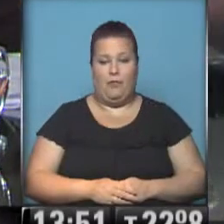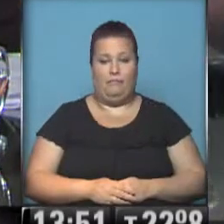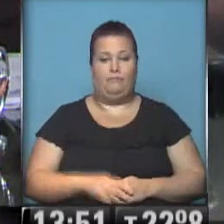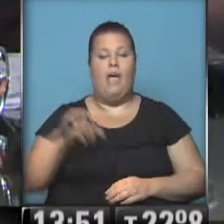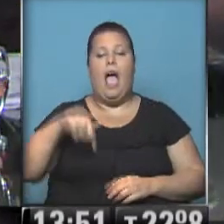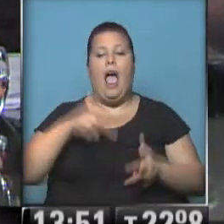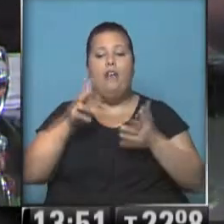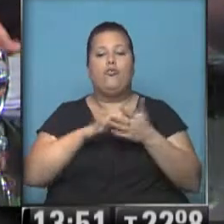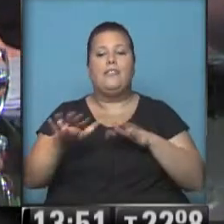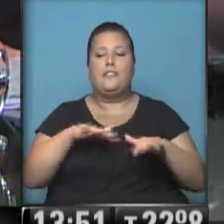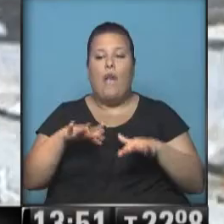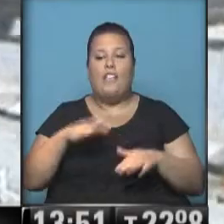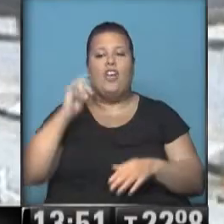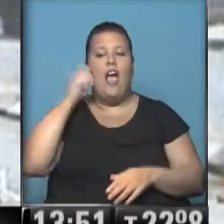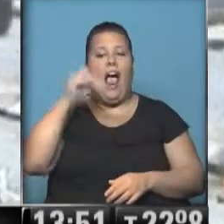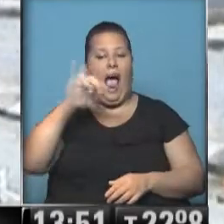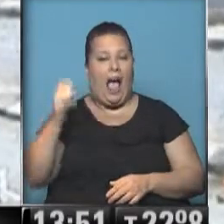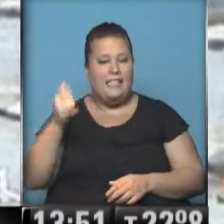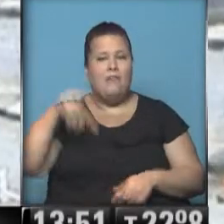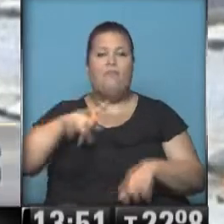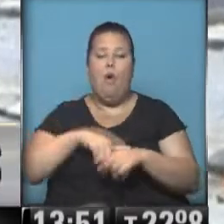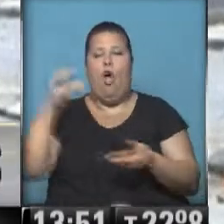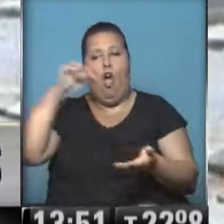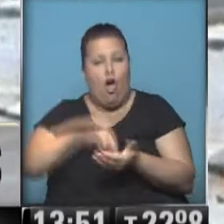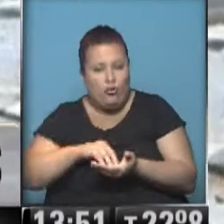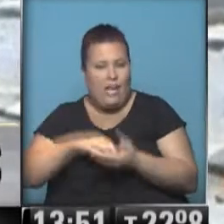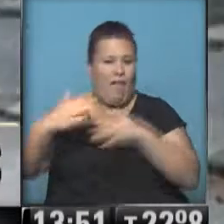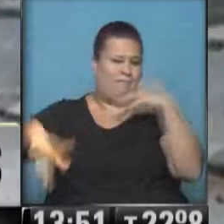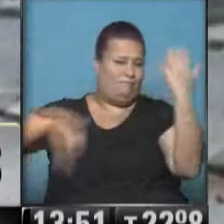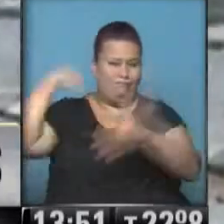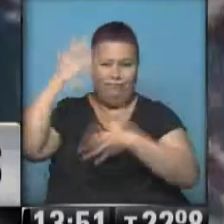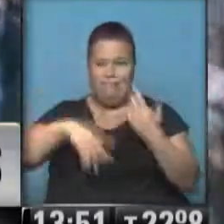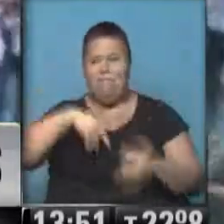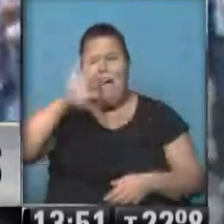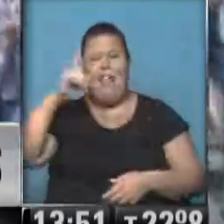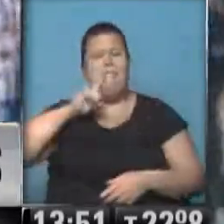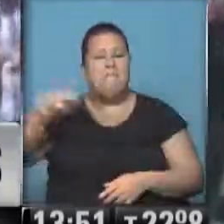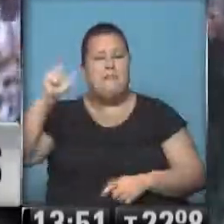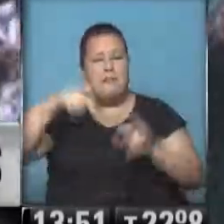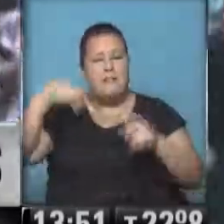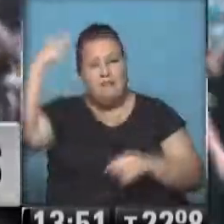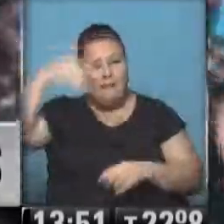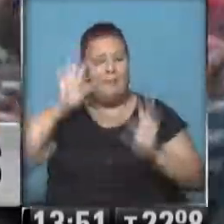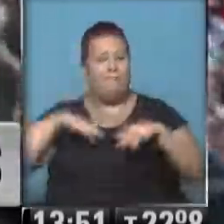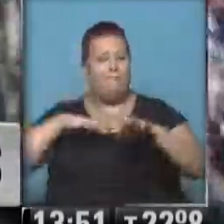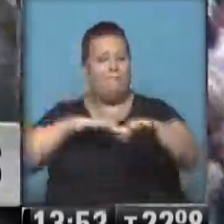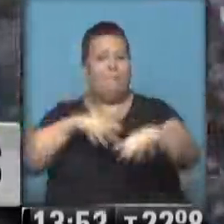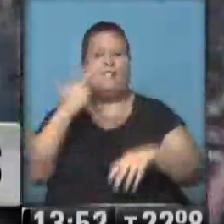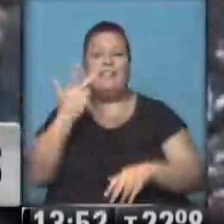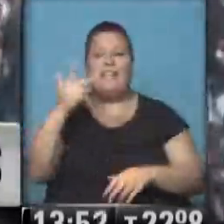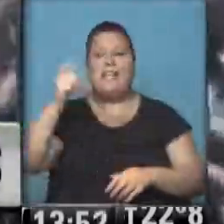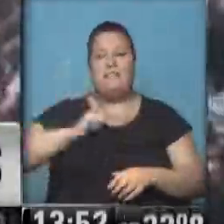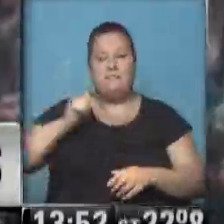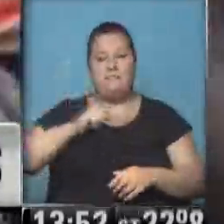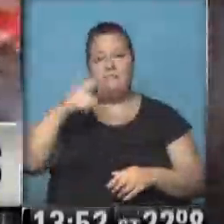Nos ocupamos de la situación en la Franja de Gaza. En medio de una nueva escalada de violencia, decenas de miles de palestinos marcharon en el funeral de los tres comandantes